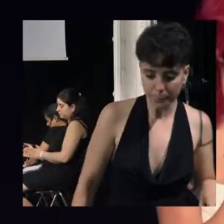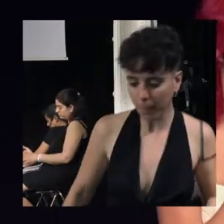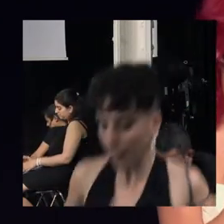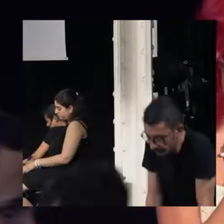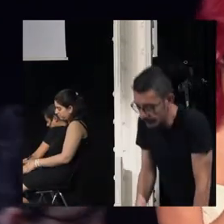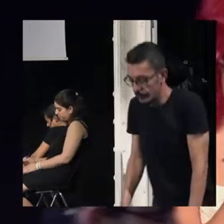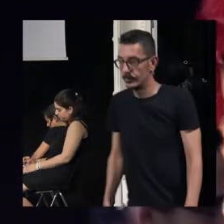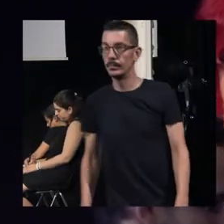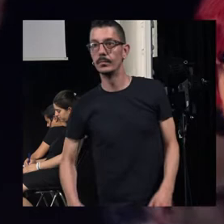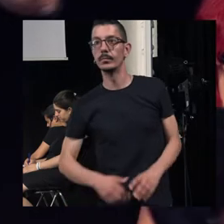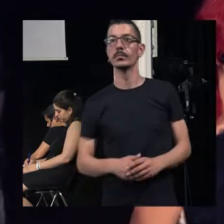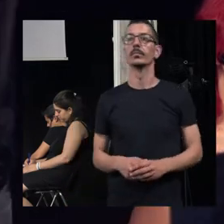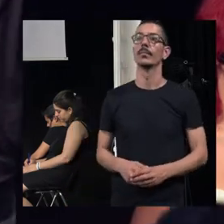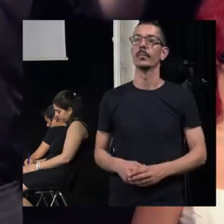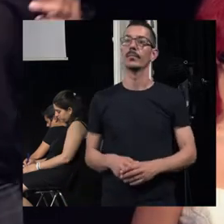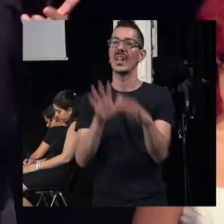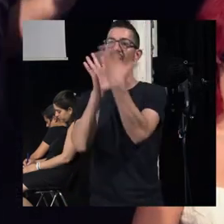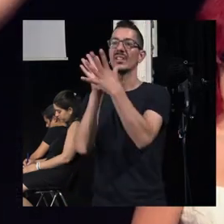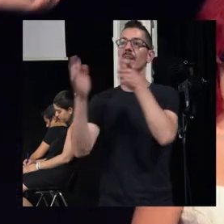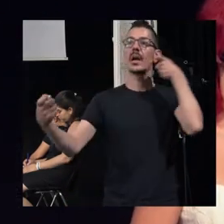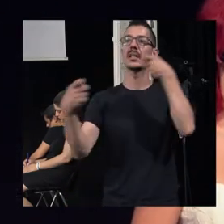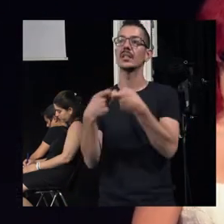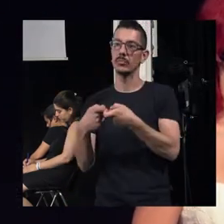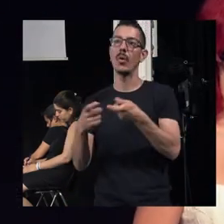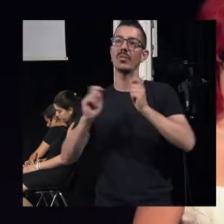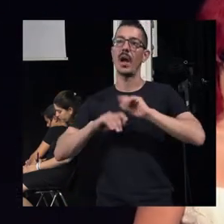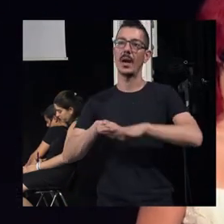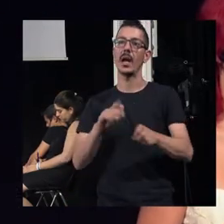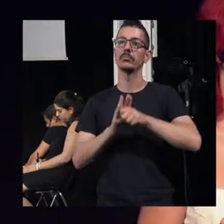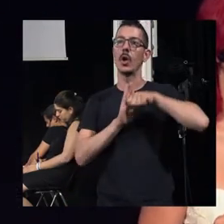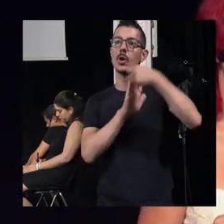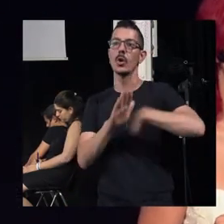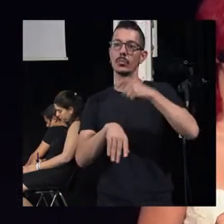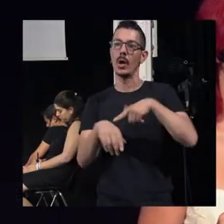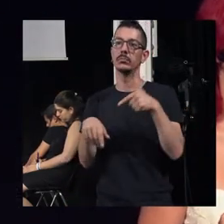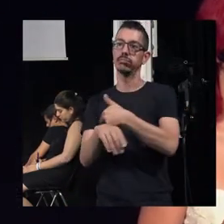Bueno, el antigitanismo daría para hablar durante mucho rato y no tengo ese tiempo, no quiero ocuparlo.